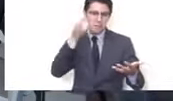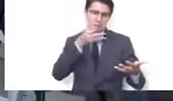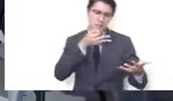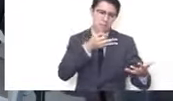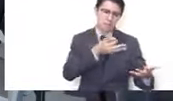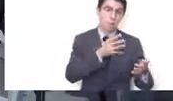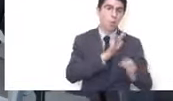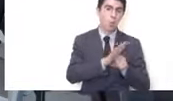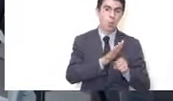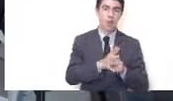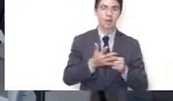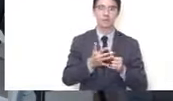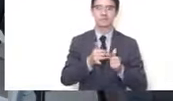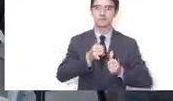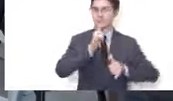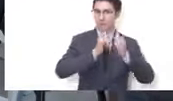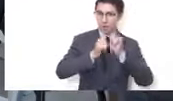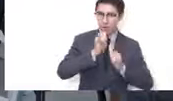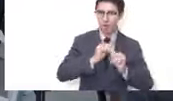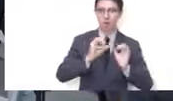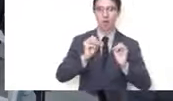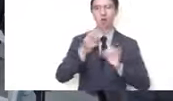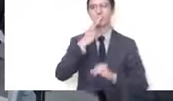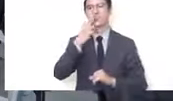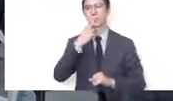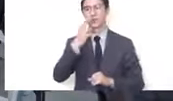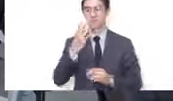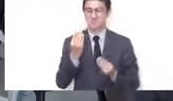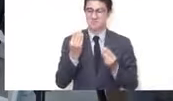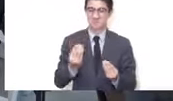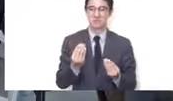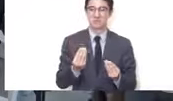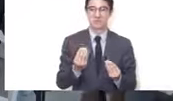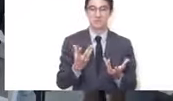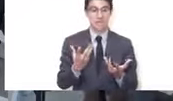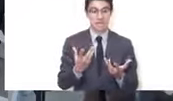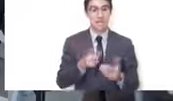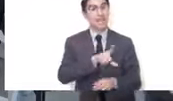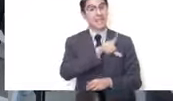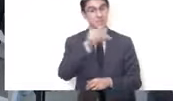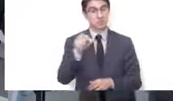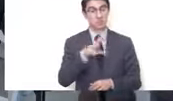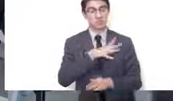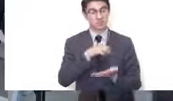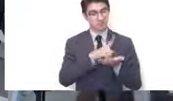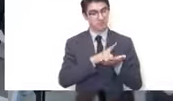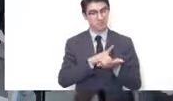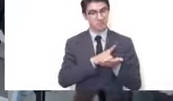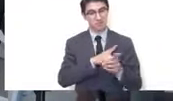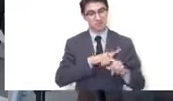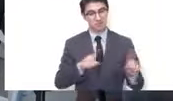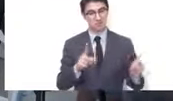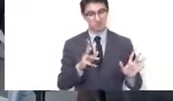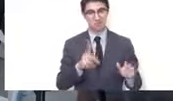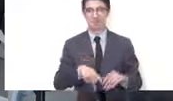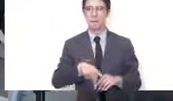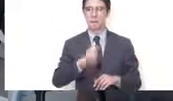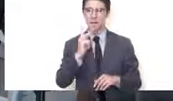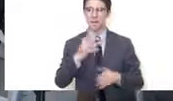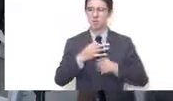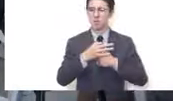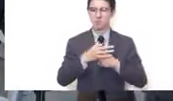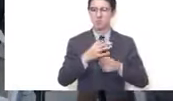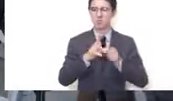14 de junio de 2017 se presentó ante la opinión pública un proyecto que me pareció muy